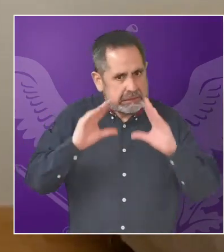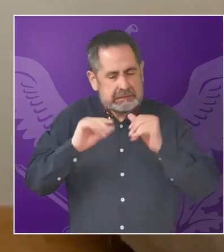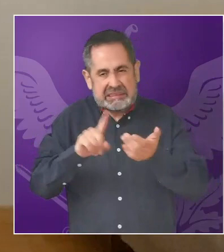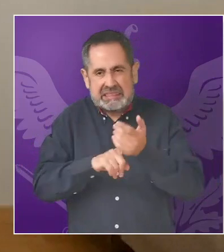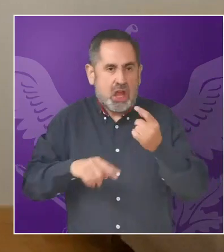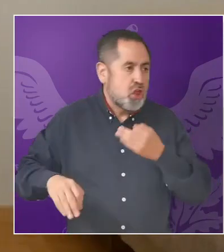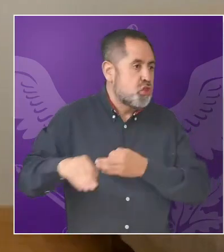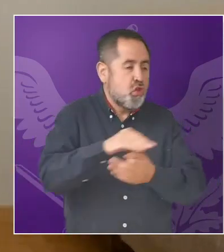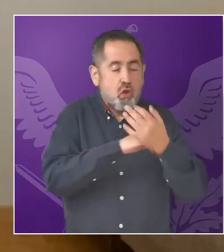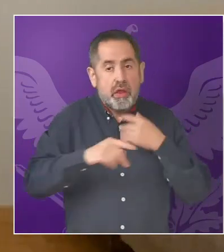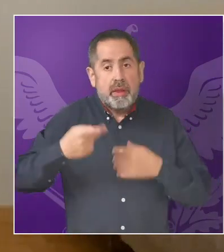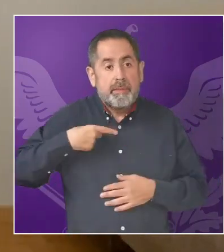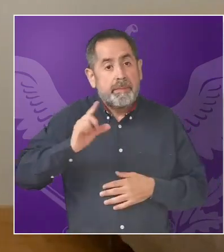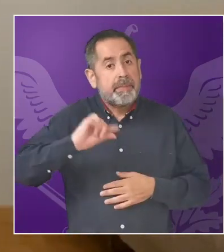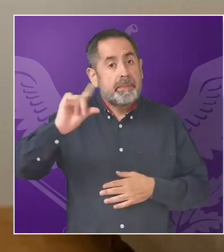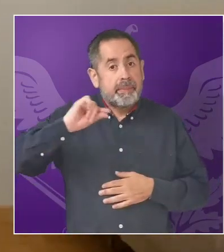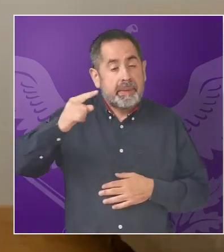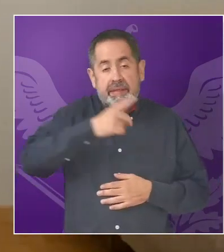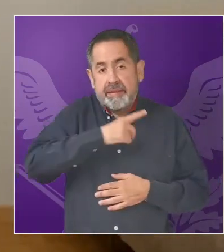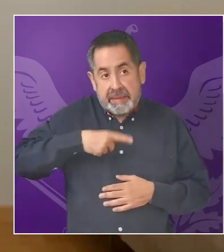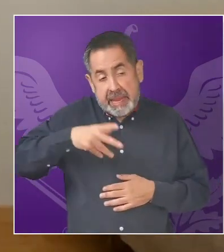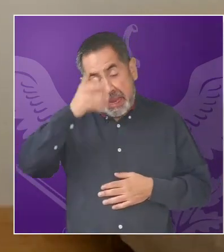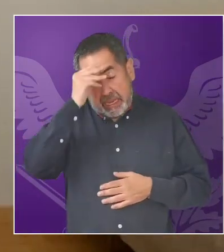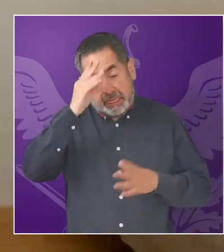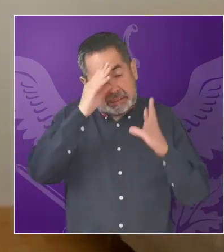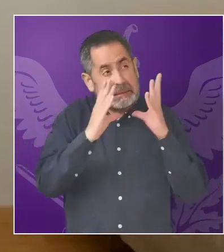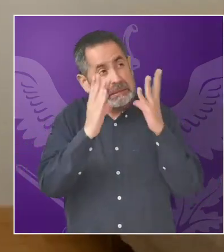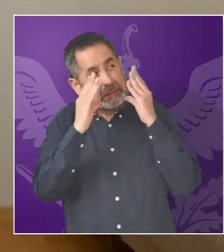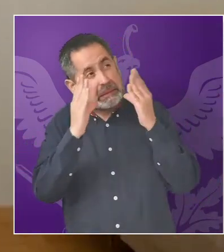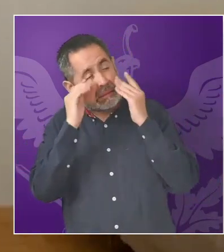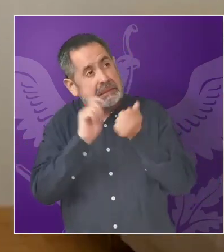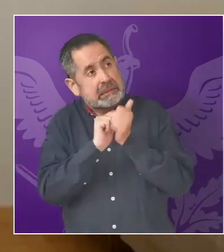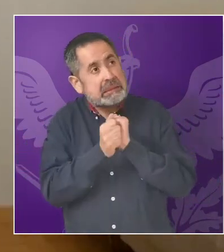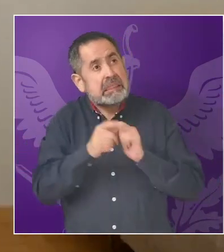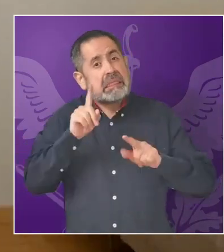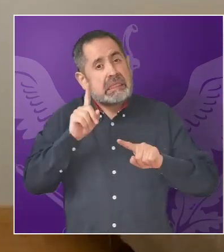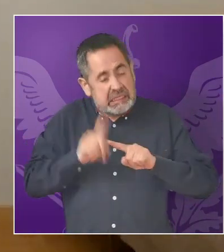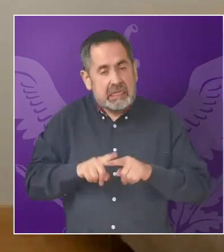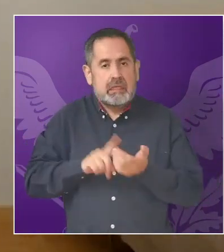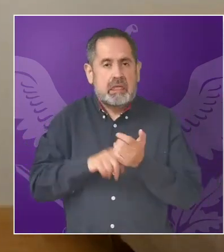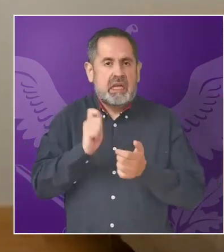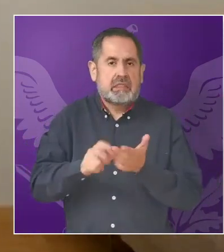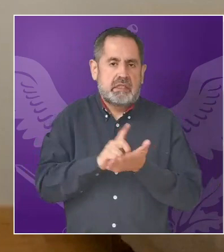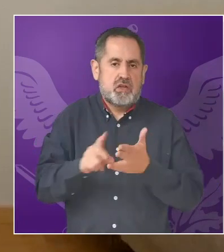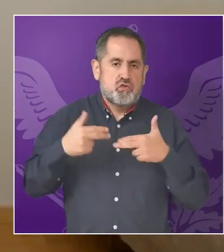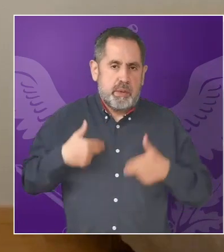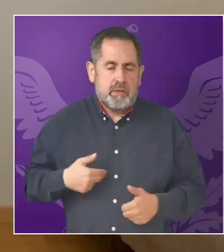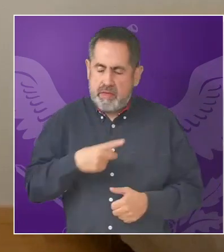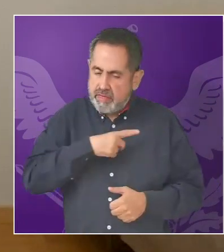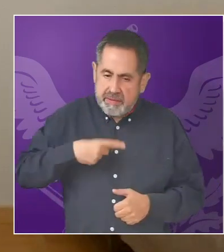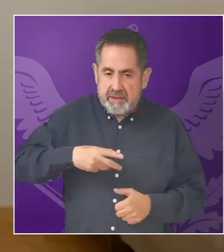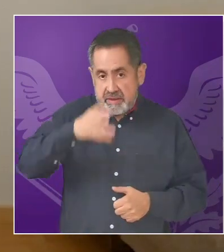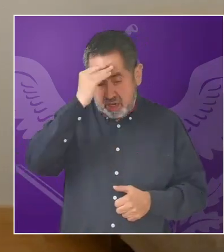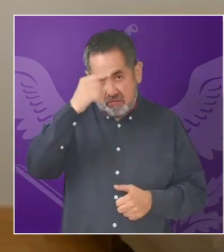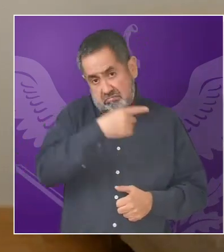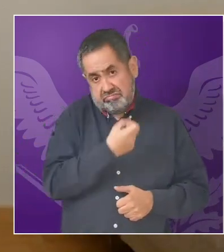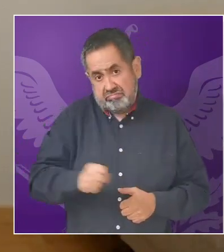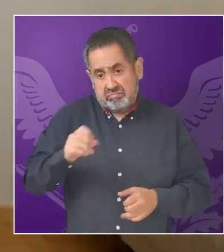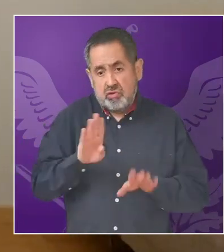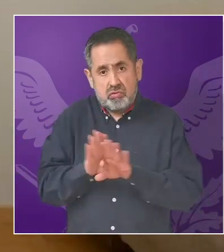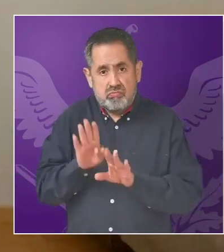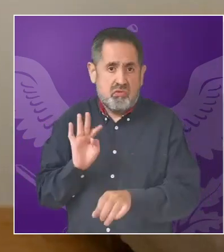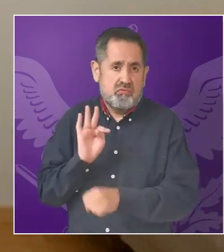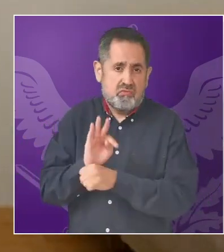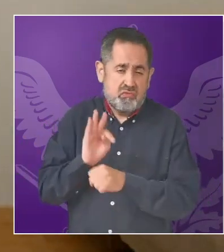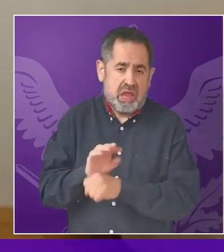impartidores de justicia, para todas las autoridades competentes en materia de protección de los derechos humanos, que tienen